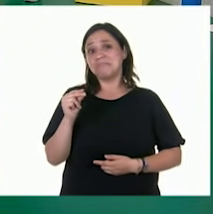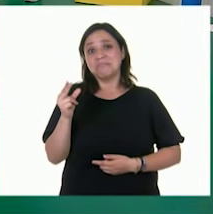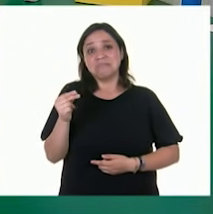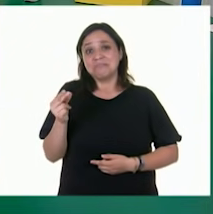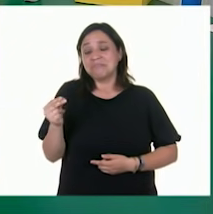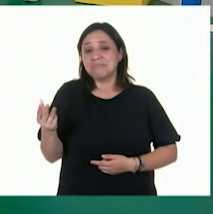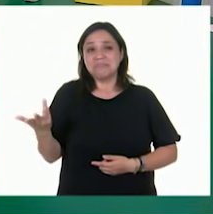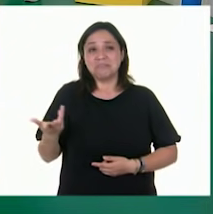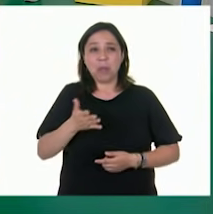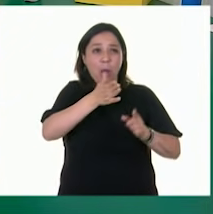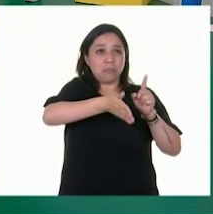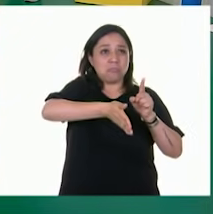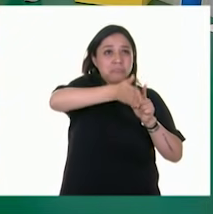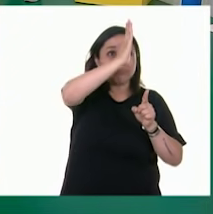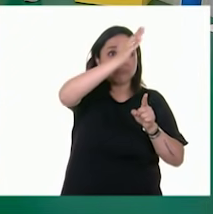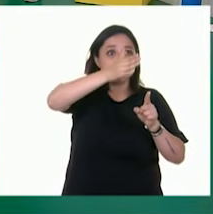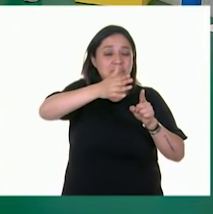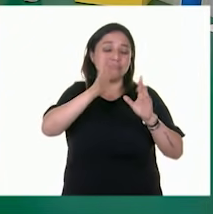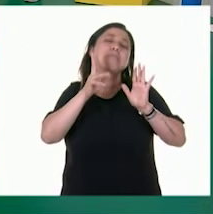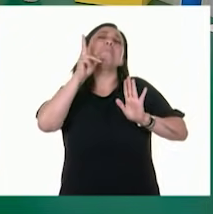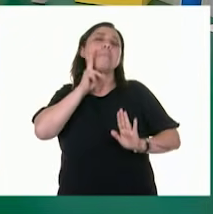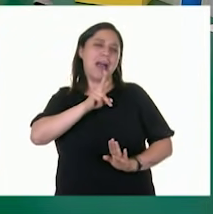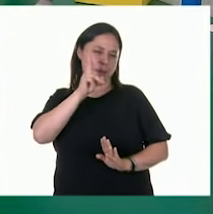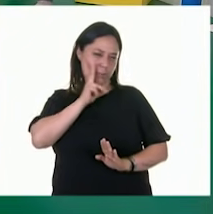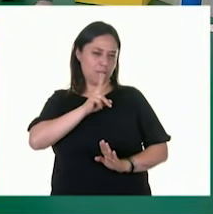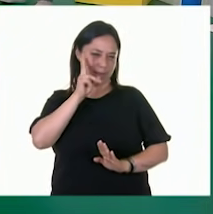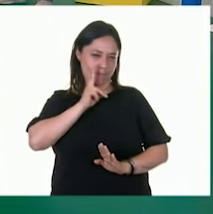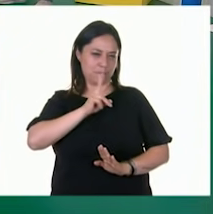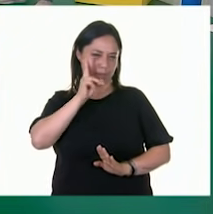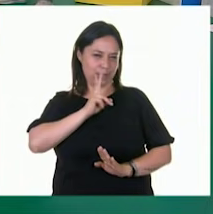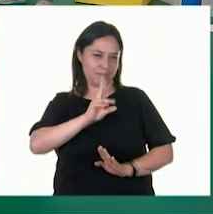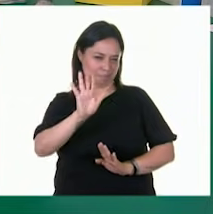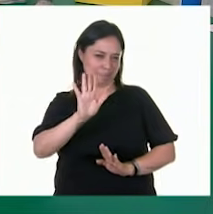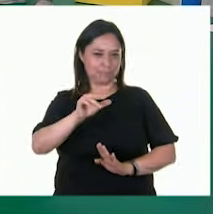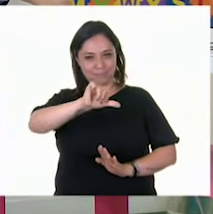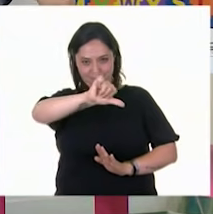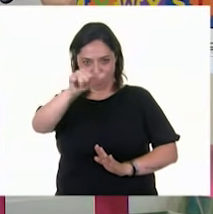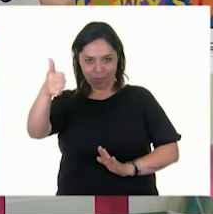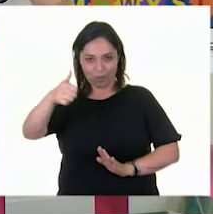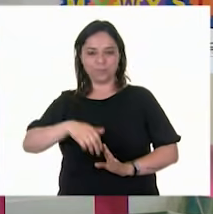una línea recta, ¿verdad? Pues bueno, vamos a ver qué pasa en el siguiente turno. ¿Qué sigue? ¿Qué sigue?